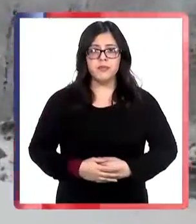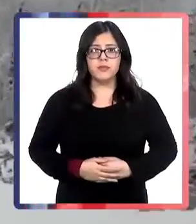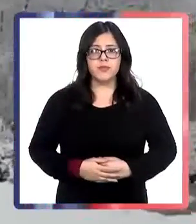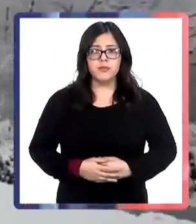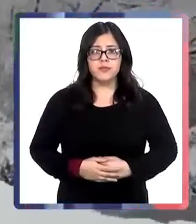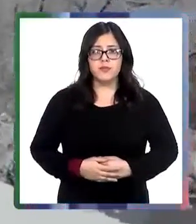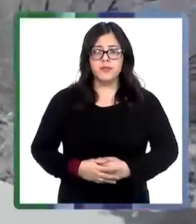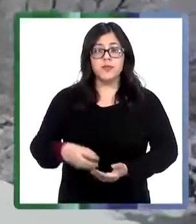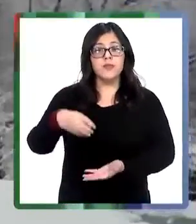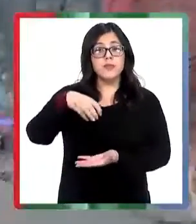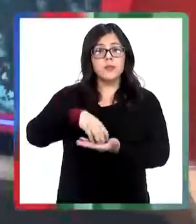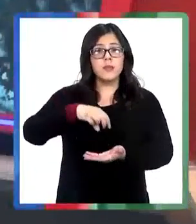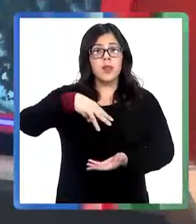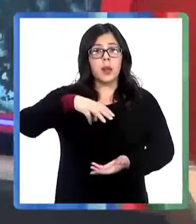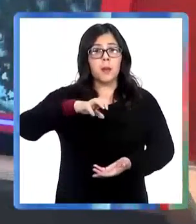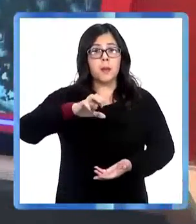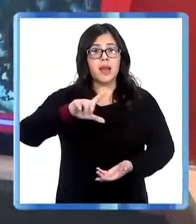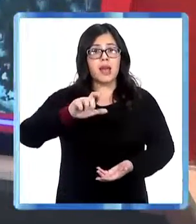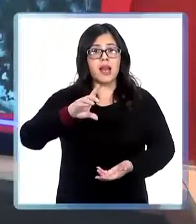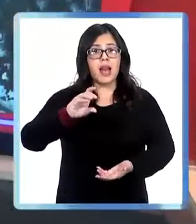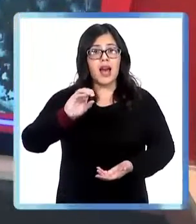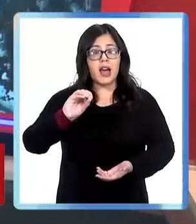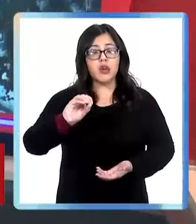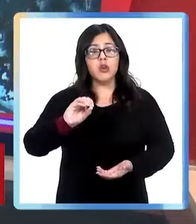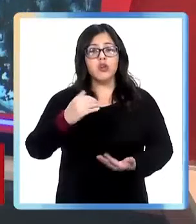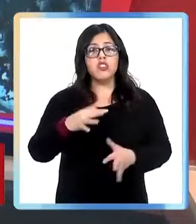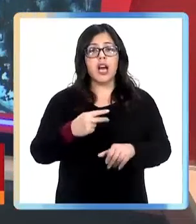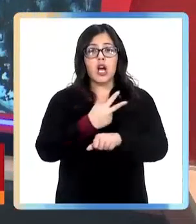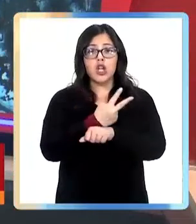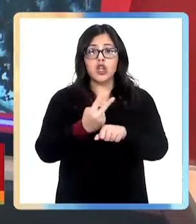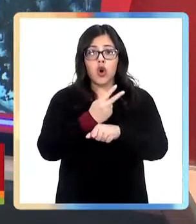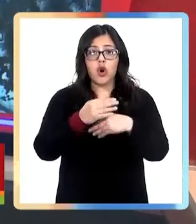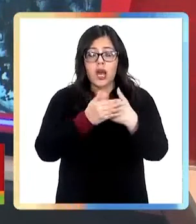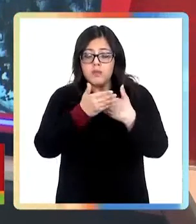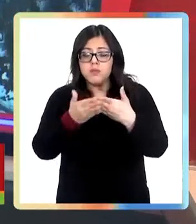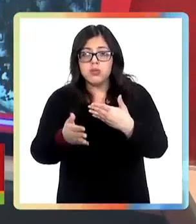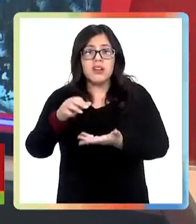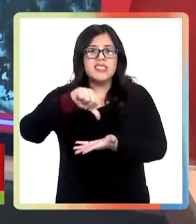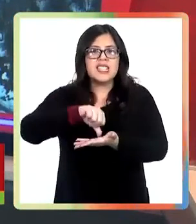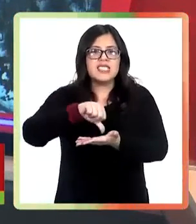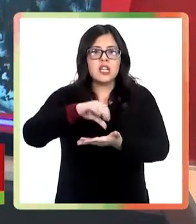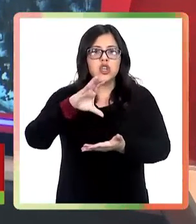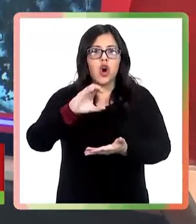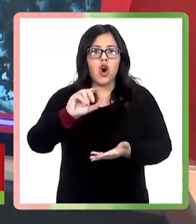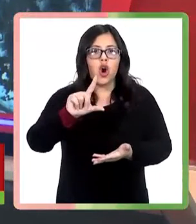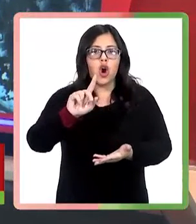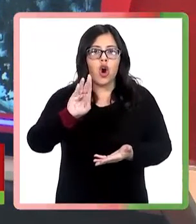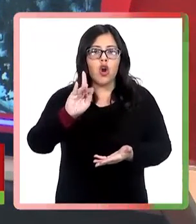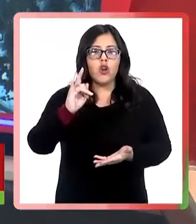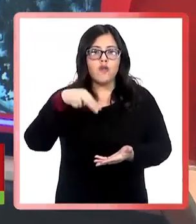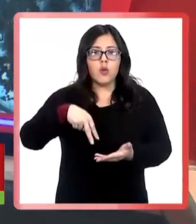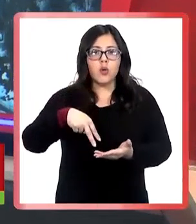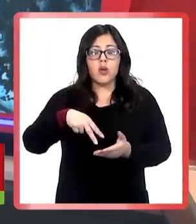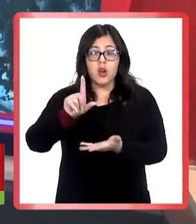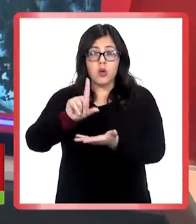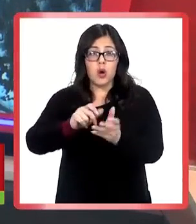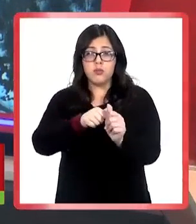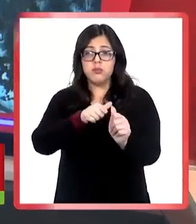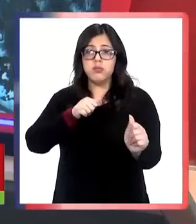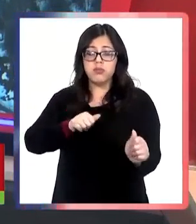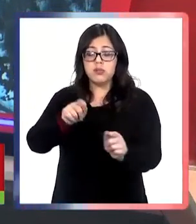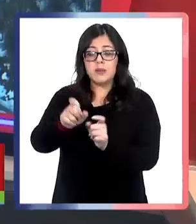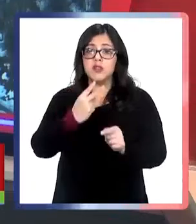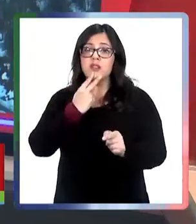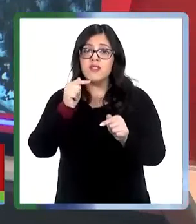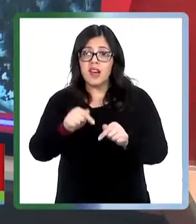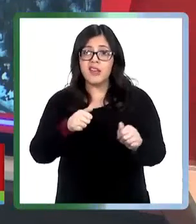años. El sector El Melado está a más de 2 horas del centro de Colbún. Es el poblado más apartado